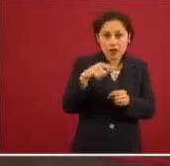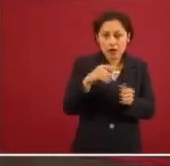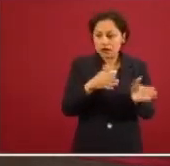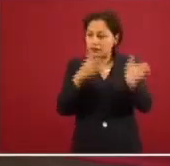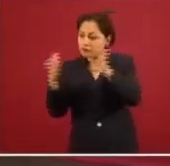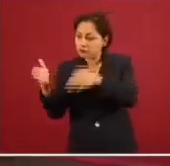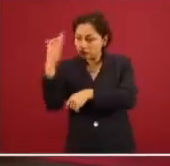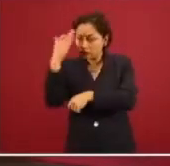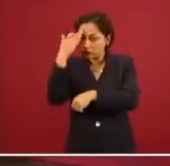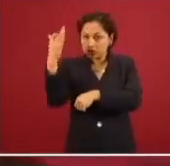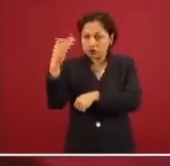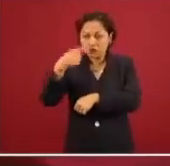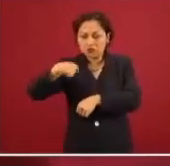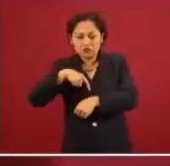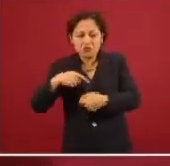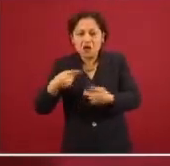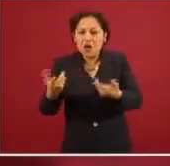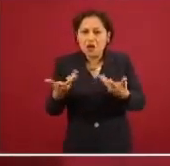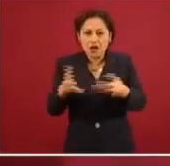el jueves.